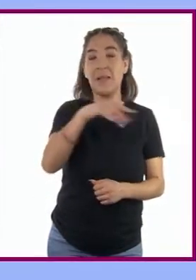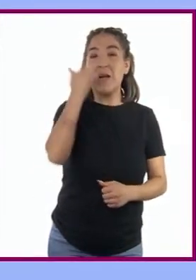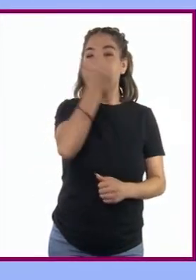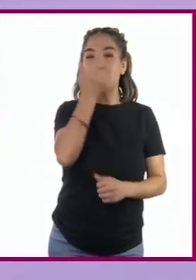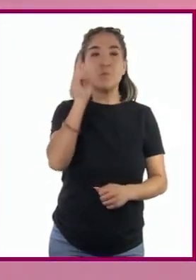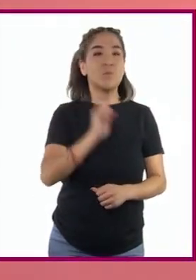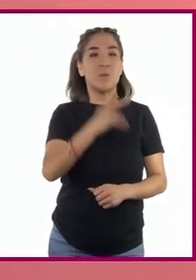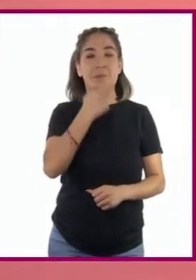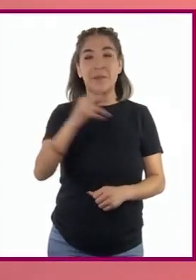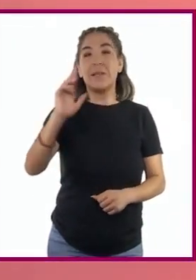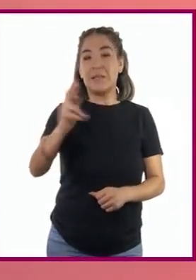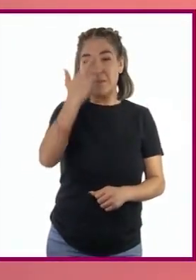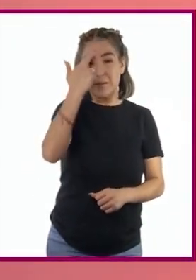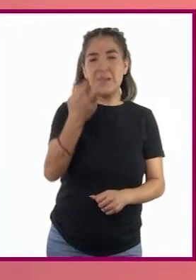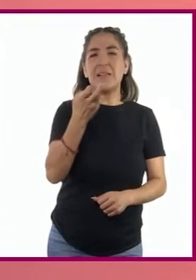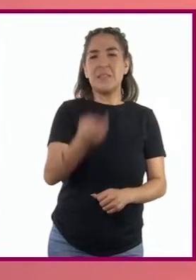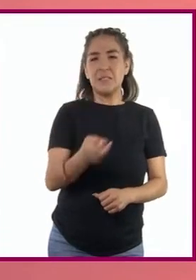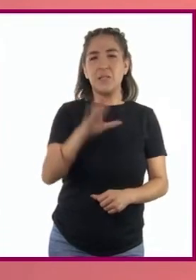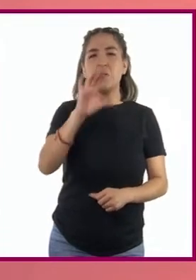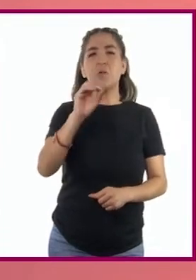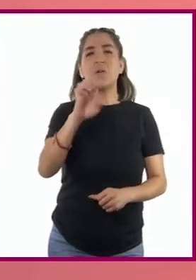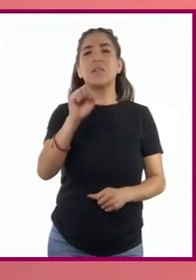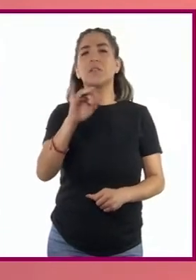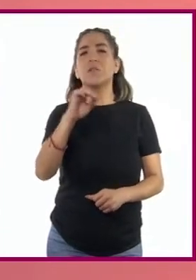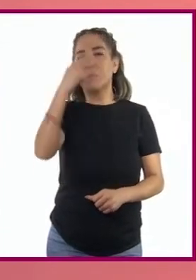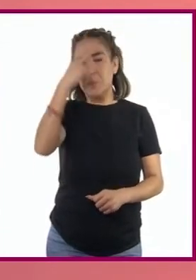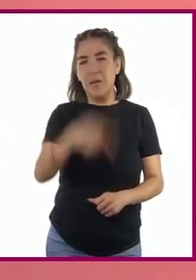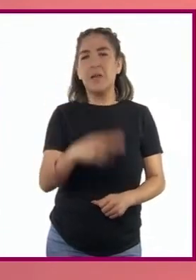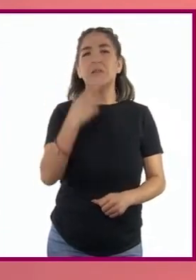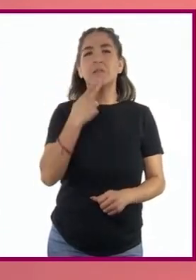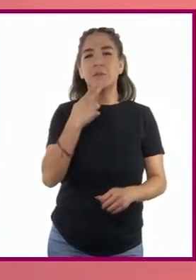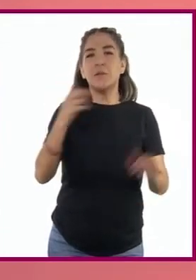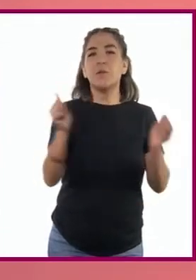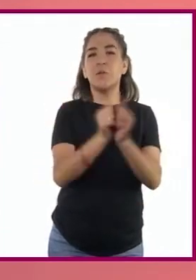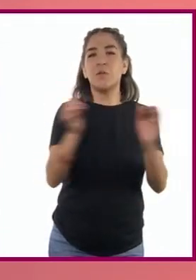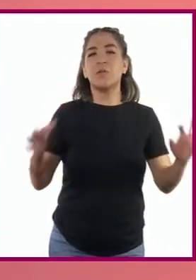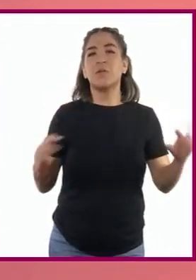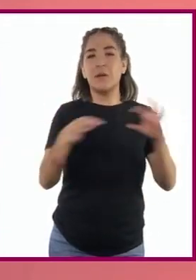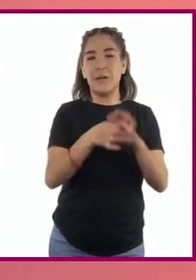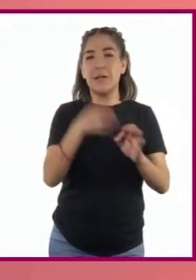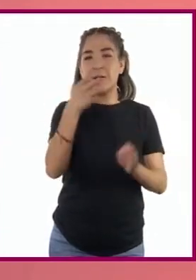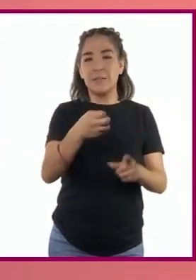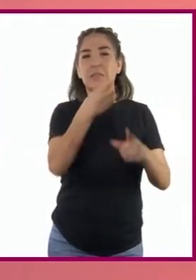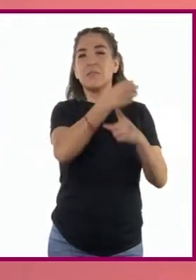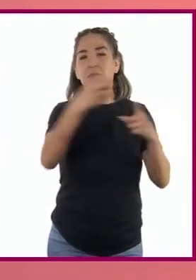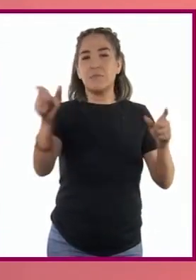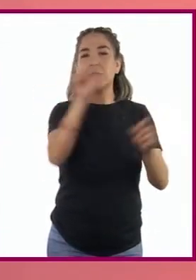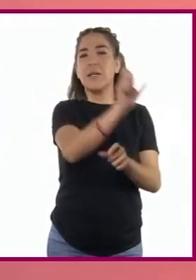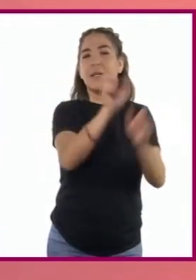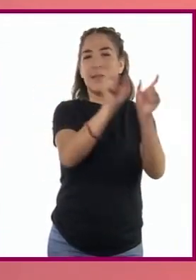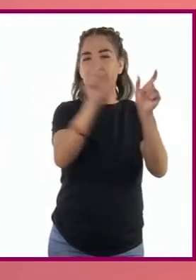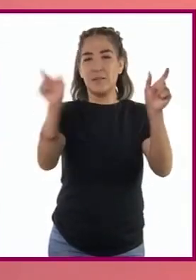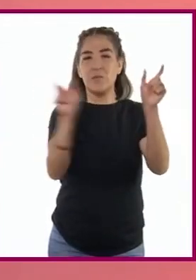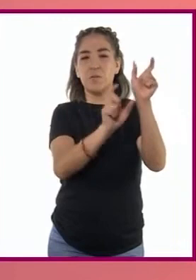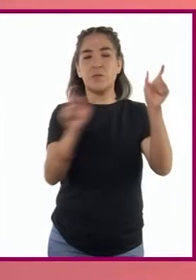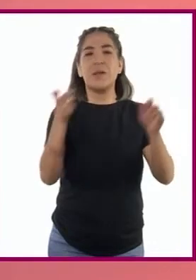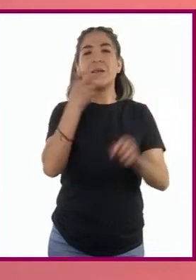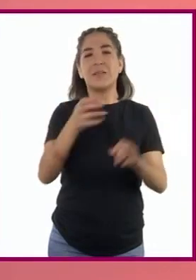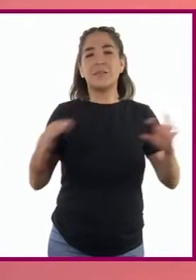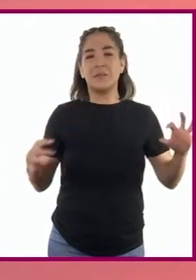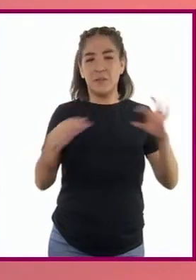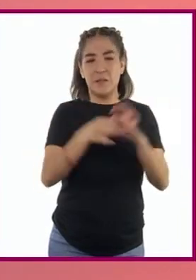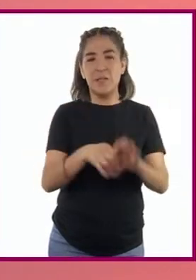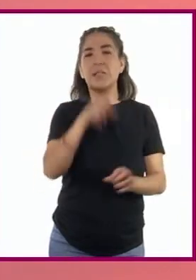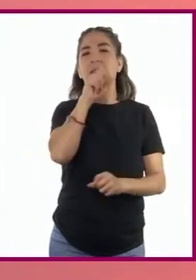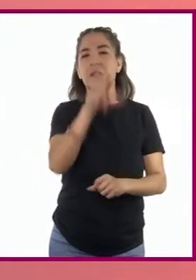alumnos, recuerden que la cohesión nos sirve para relacionar entre sí a los enunciados que conforman a nuestro párrafo.